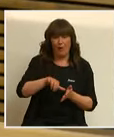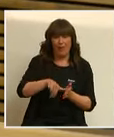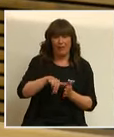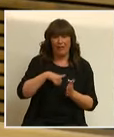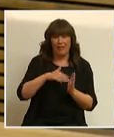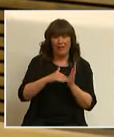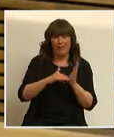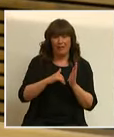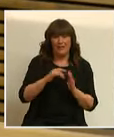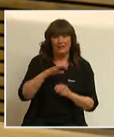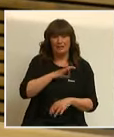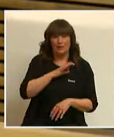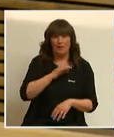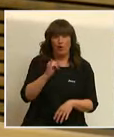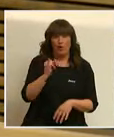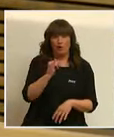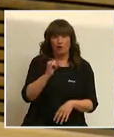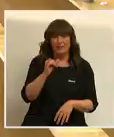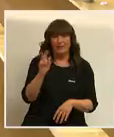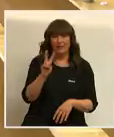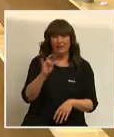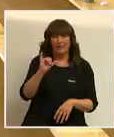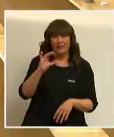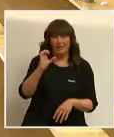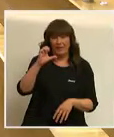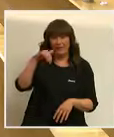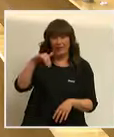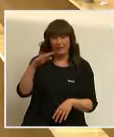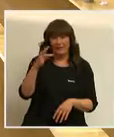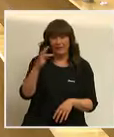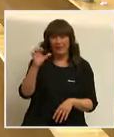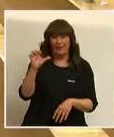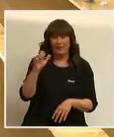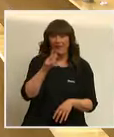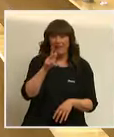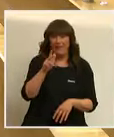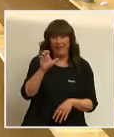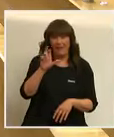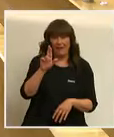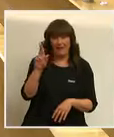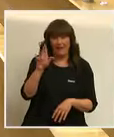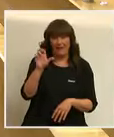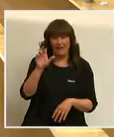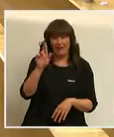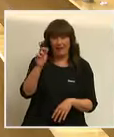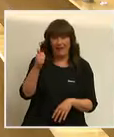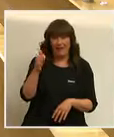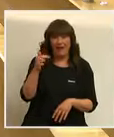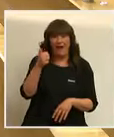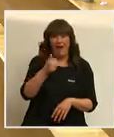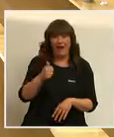senyor José Vicente Herrera Arrando.